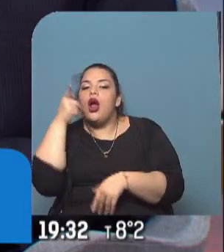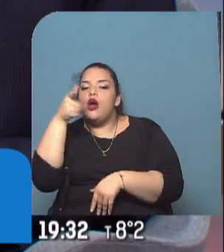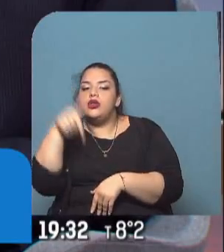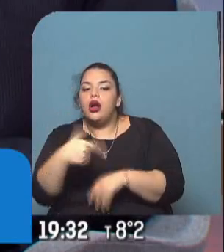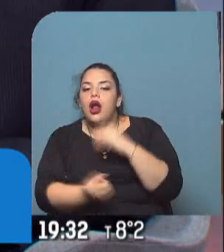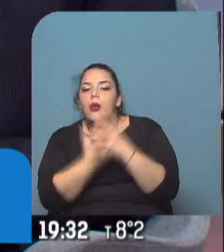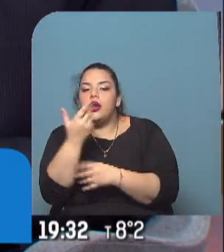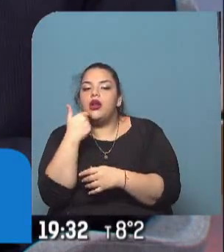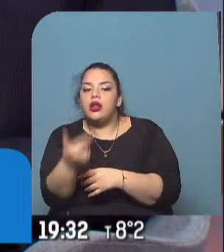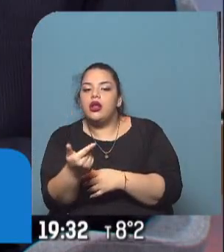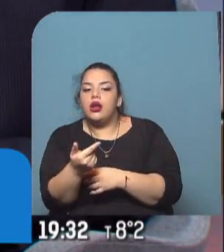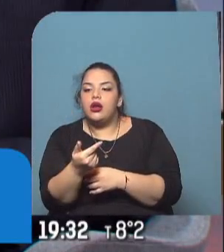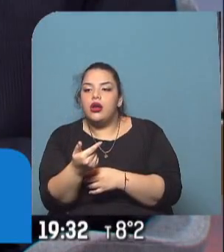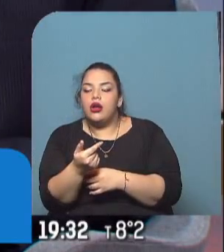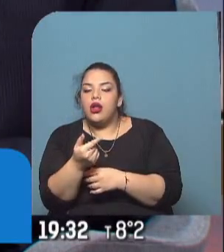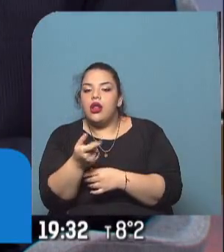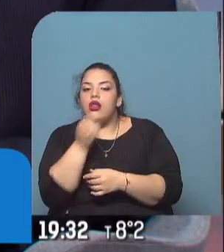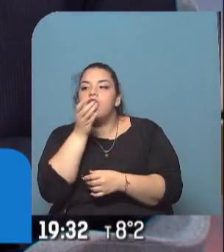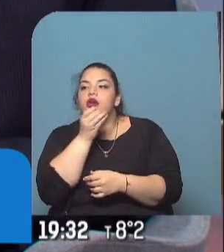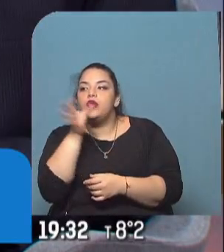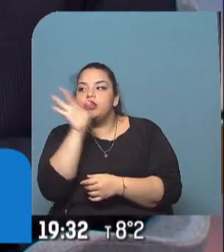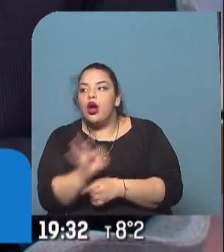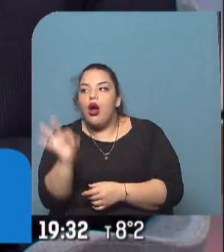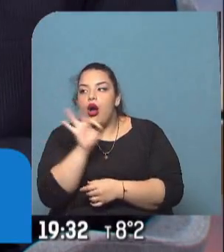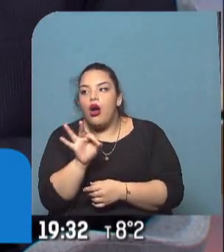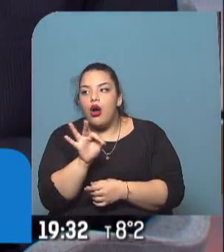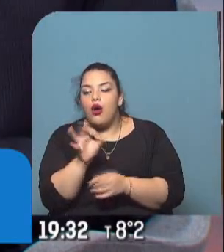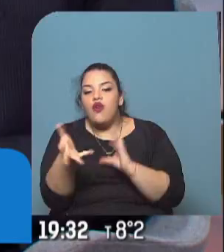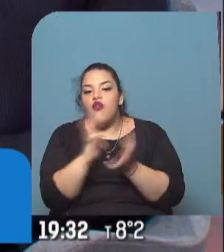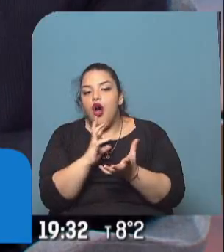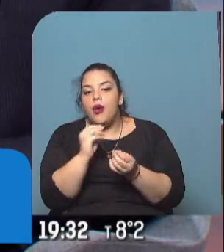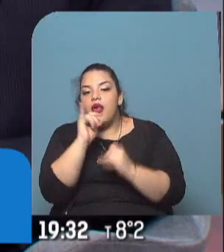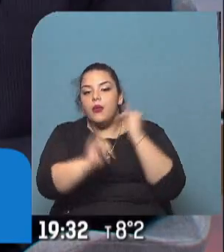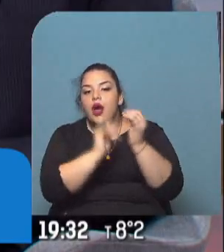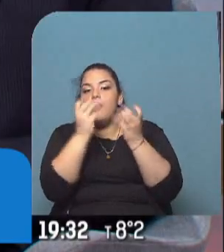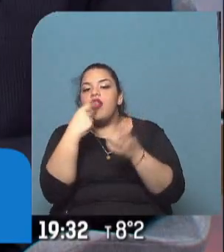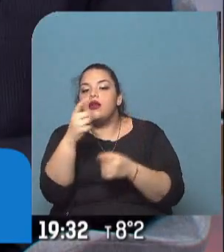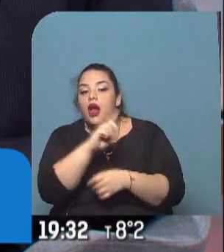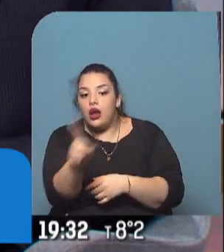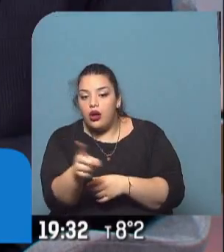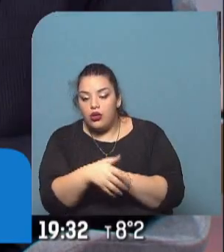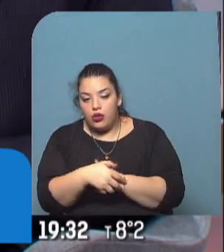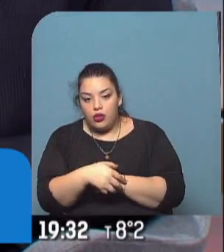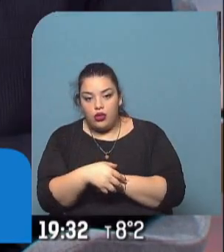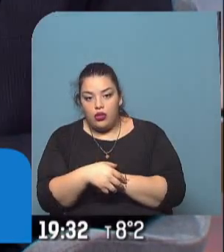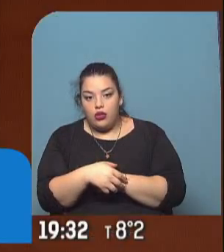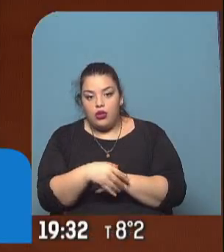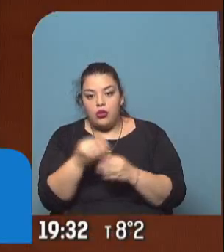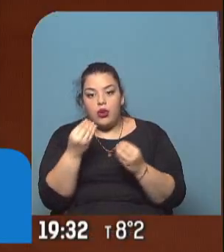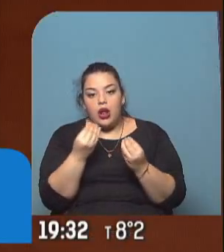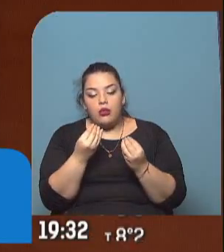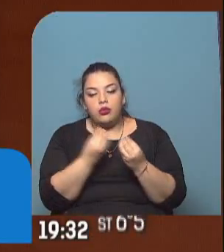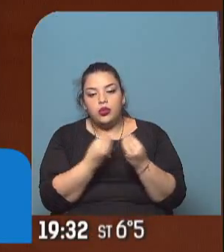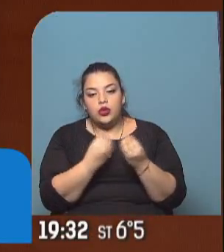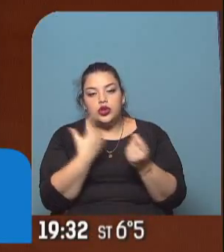madrugada tuvieron una serie de discursos o de maneras de explicar por qué decían que no, que para muchos fueron